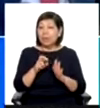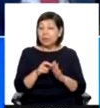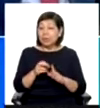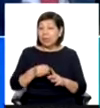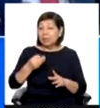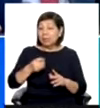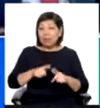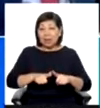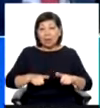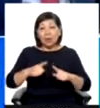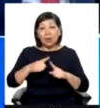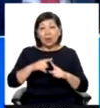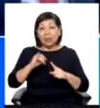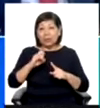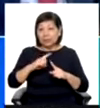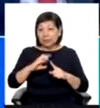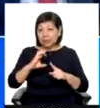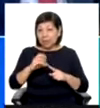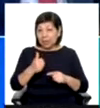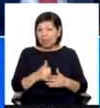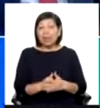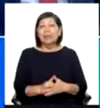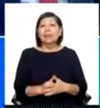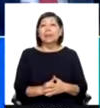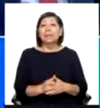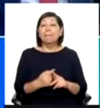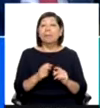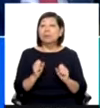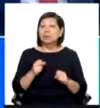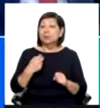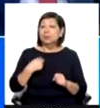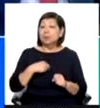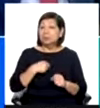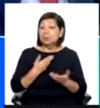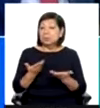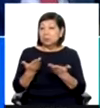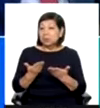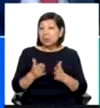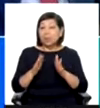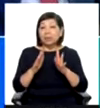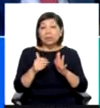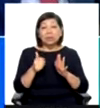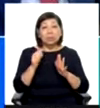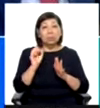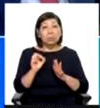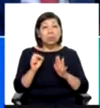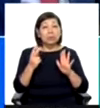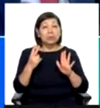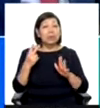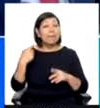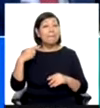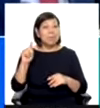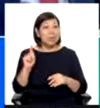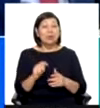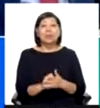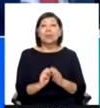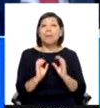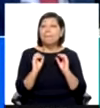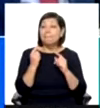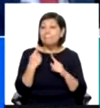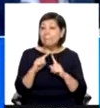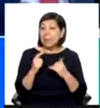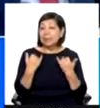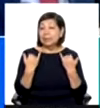especial Lago Titicaca, INIA. En el caso de INIA, nosotros nos han otorgado 16.7 millones para